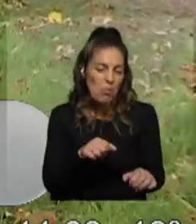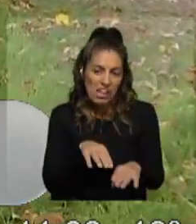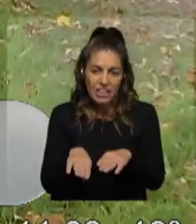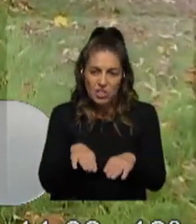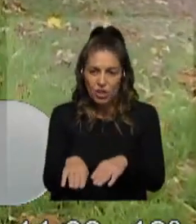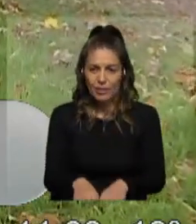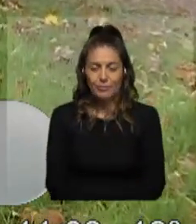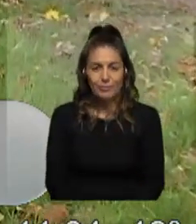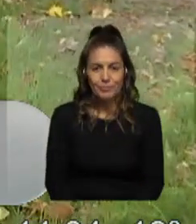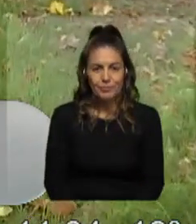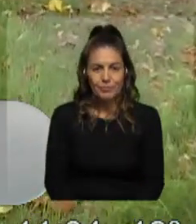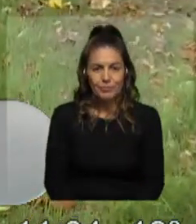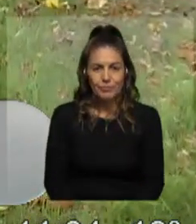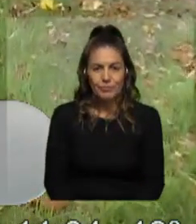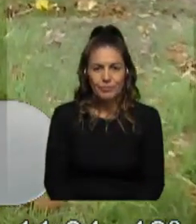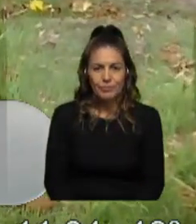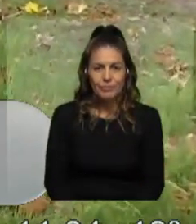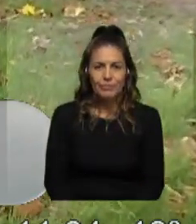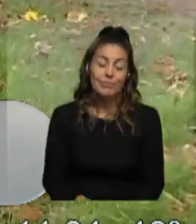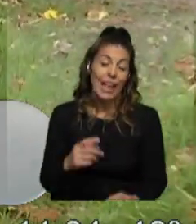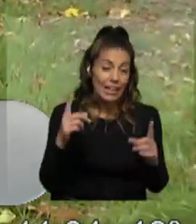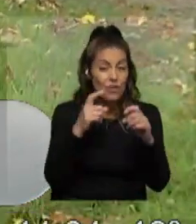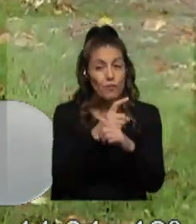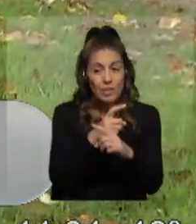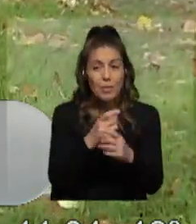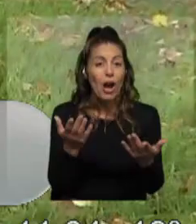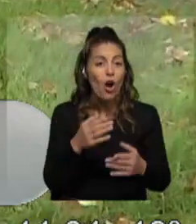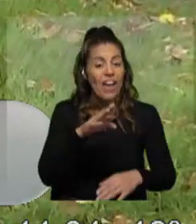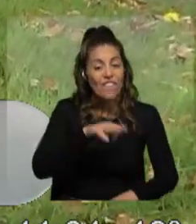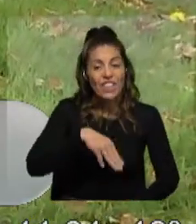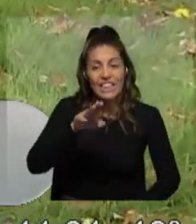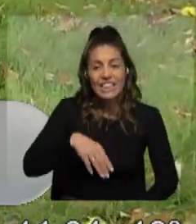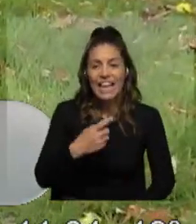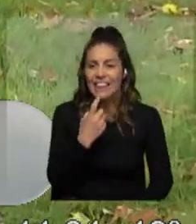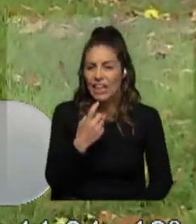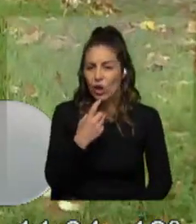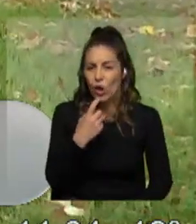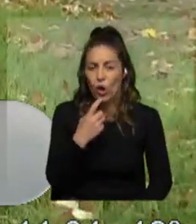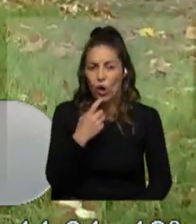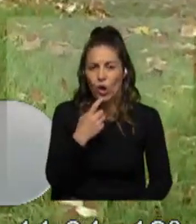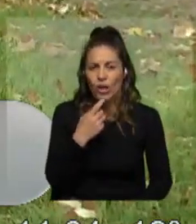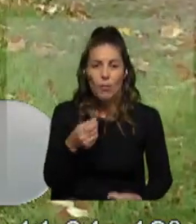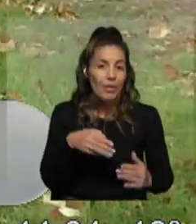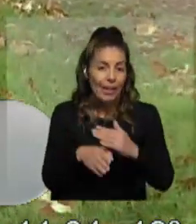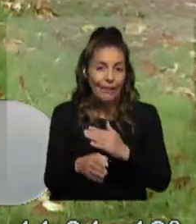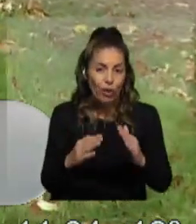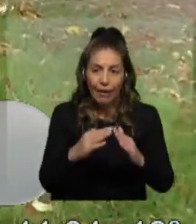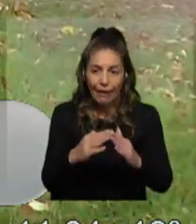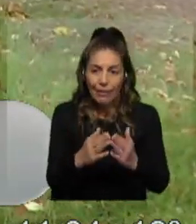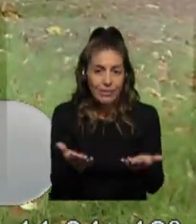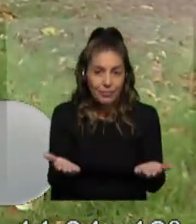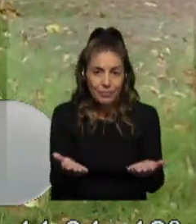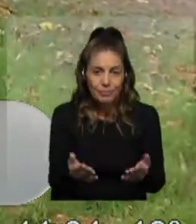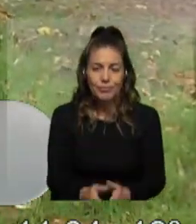eso. Claro, eso, digamos... Que es complicado porque, claro, ahora que van a pintar de rojo, también no vamos a poner adentro de las casas a los vecinos, ¿no?